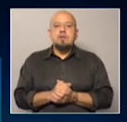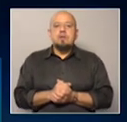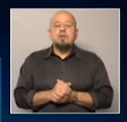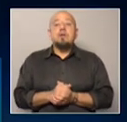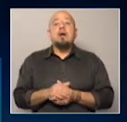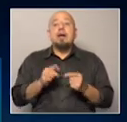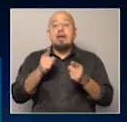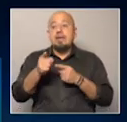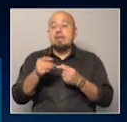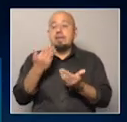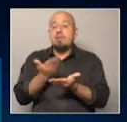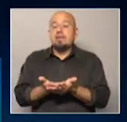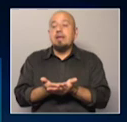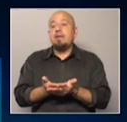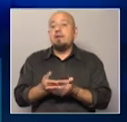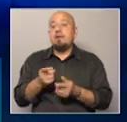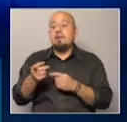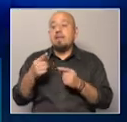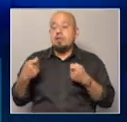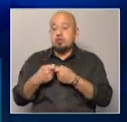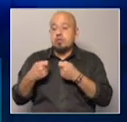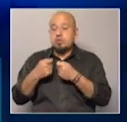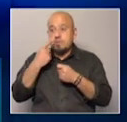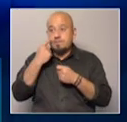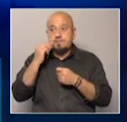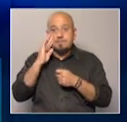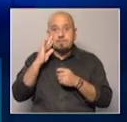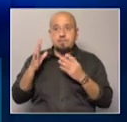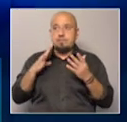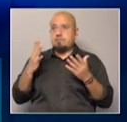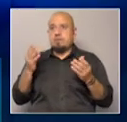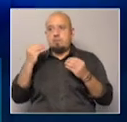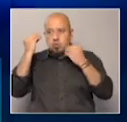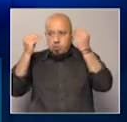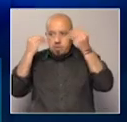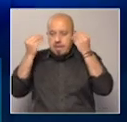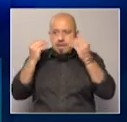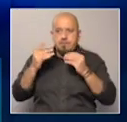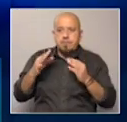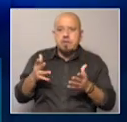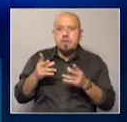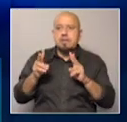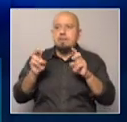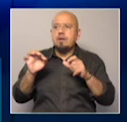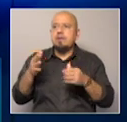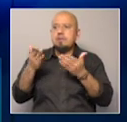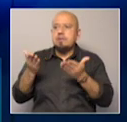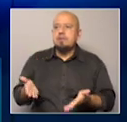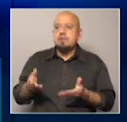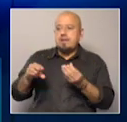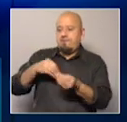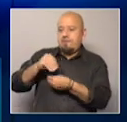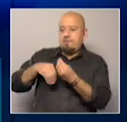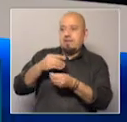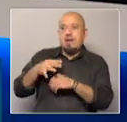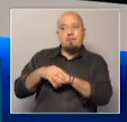Bien, ahí lo que planteaba Aurora Rolón de la Asociación de Padres es ese temor que tienen, y en especial ella hacía referencia a la figura de la familia amiga del INAU, claro,